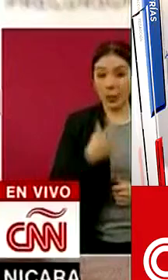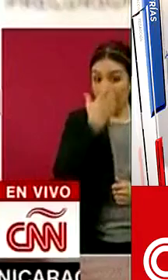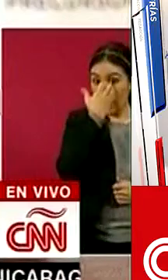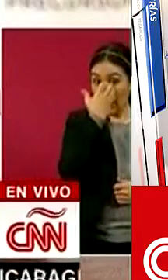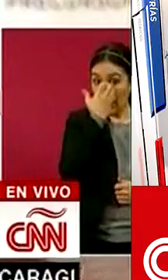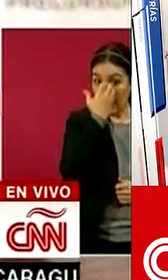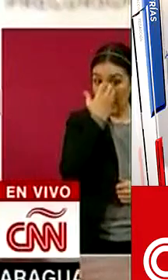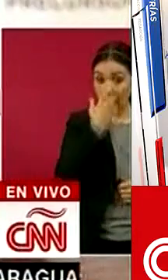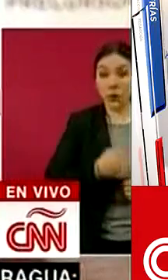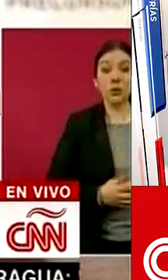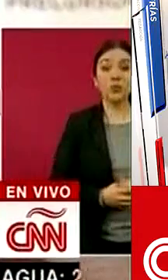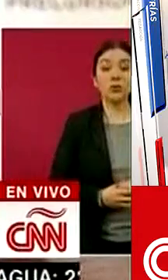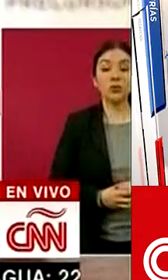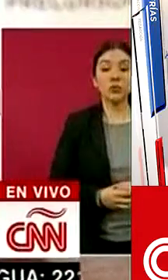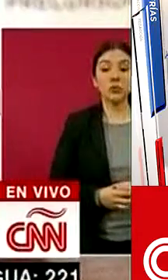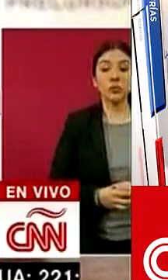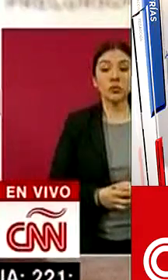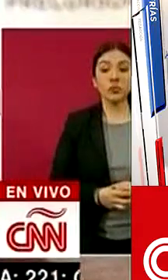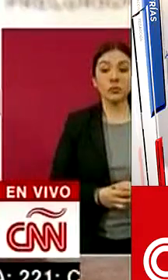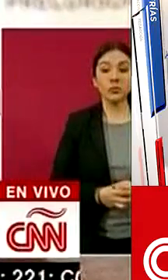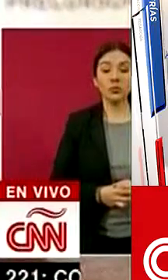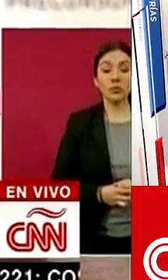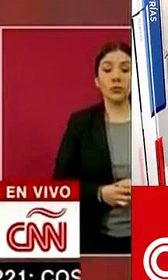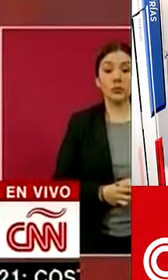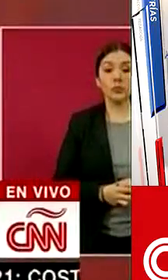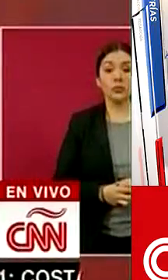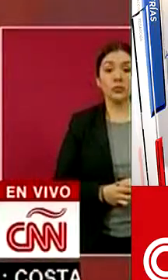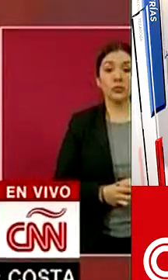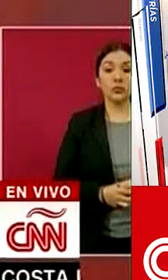que porque